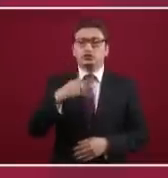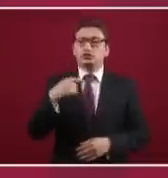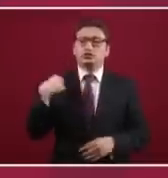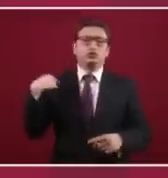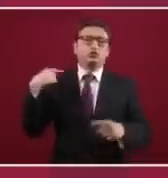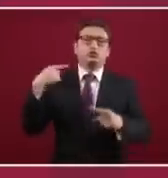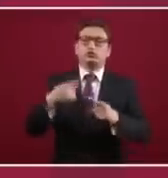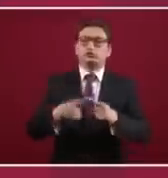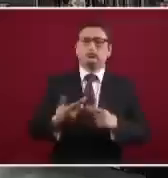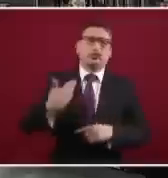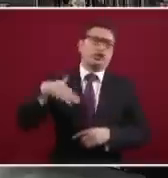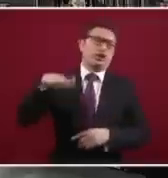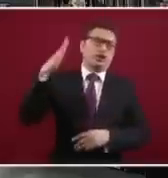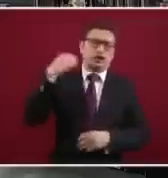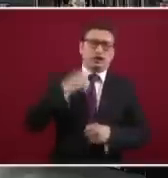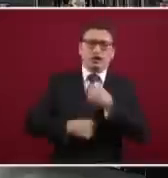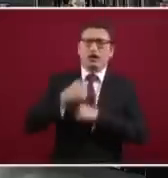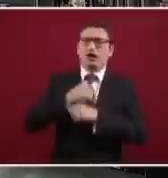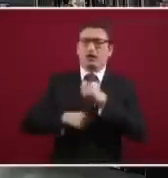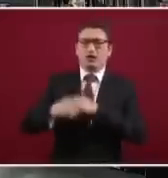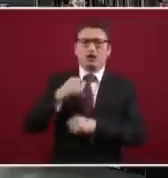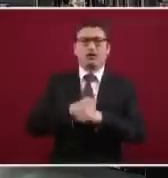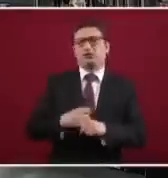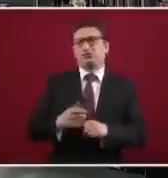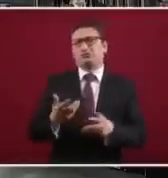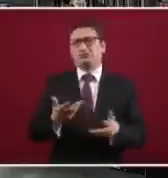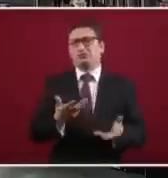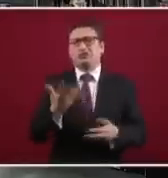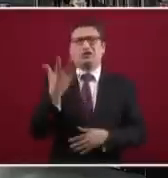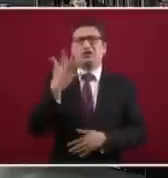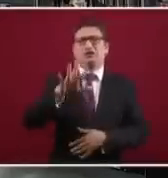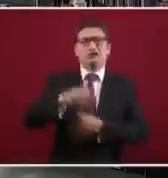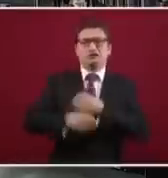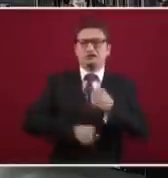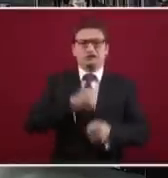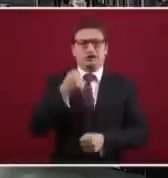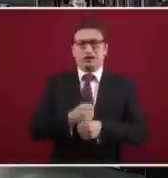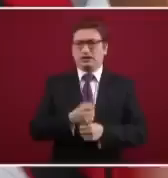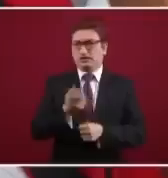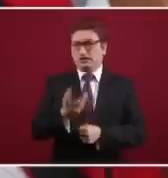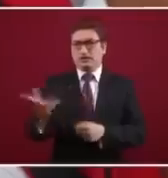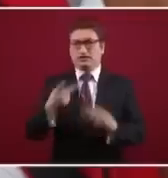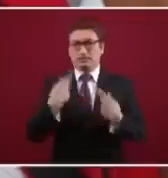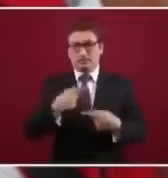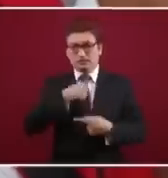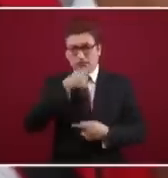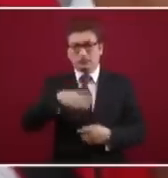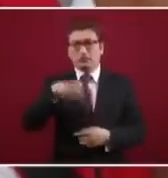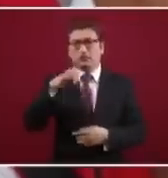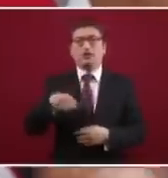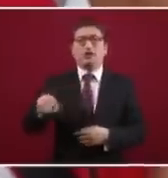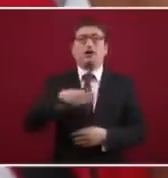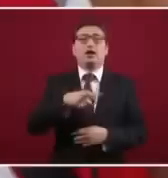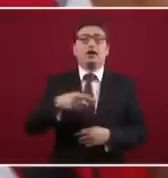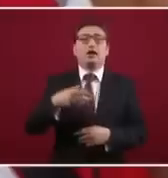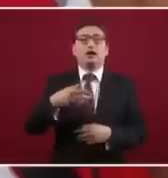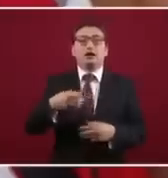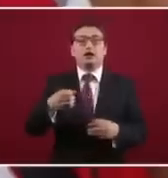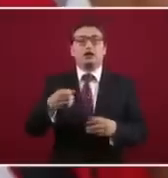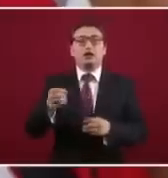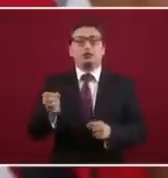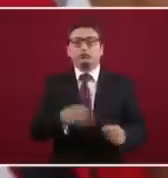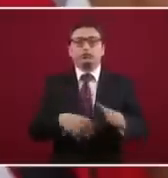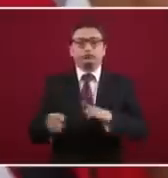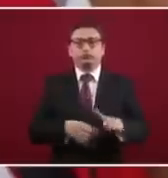desde sexenios anteriores. Llevan prácticamente 10 años esas personas, porque antes quien fungían como